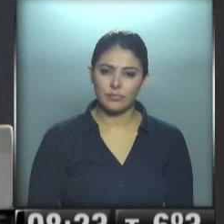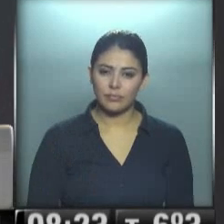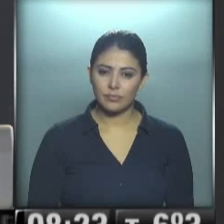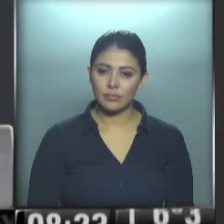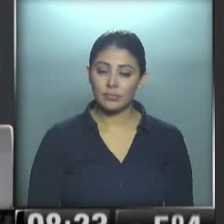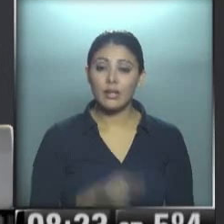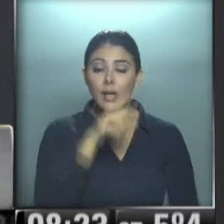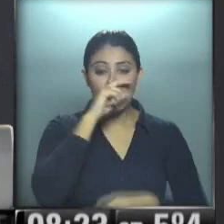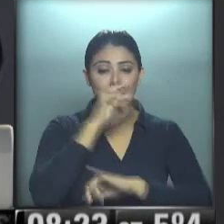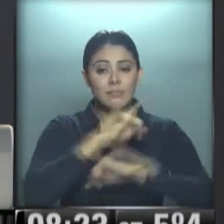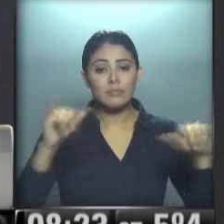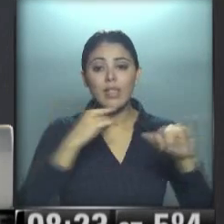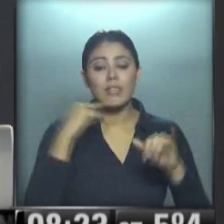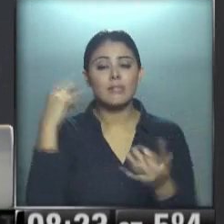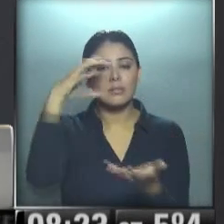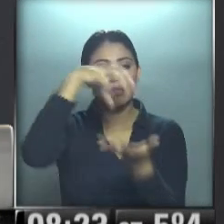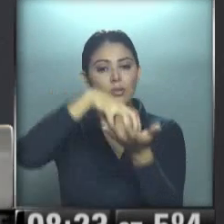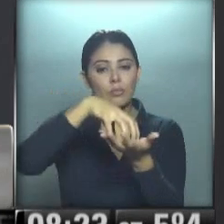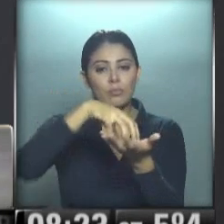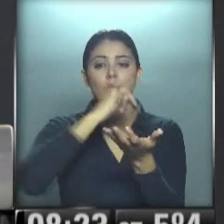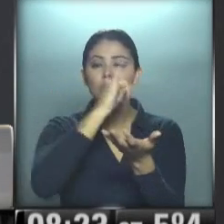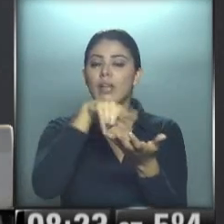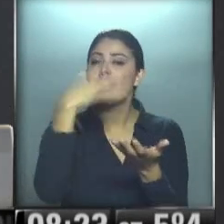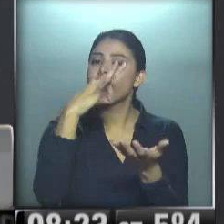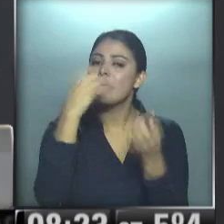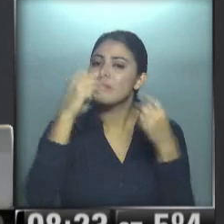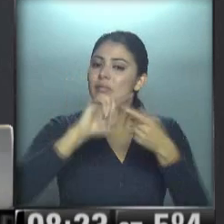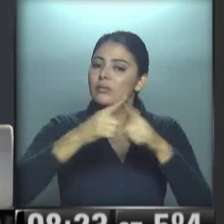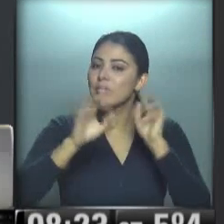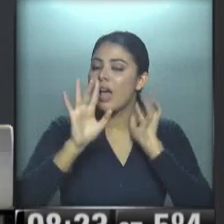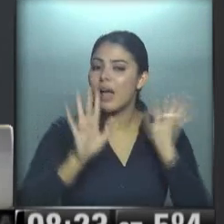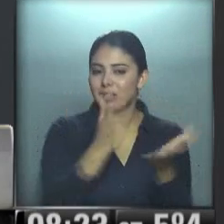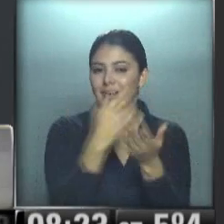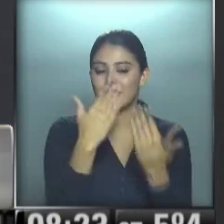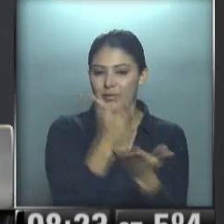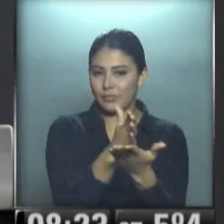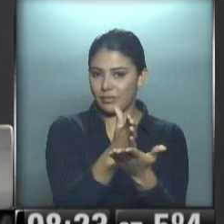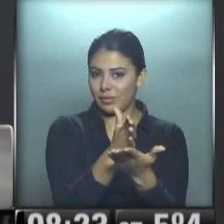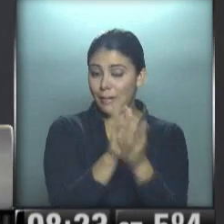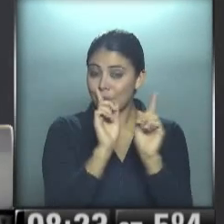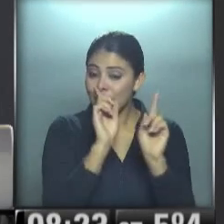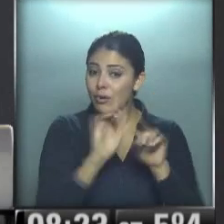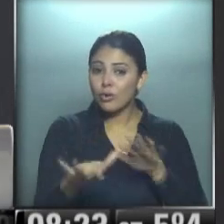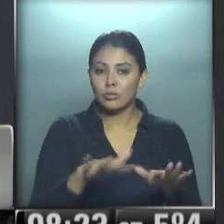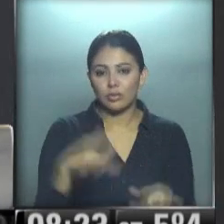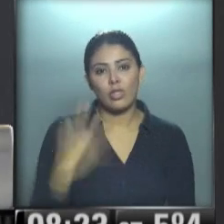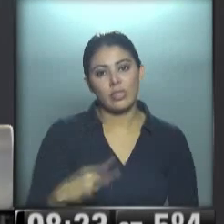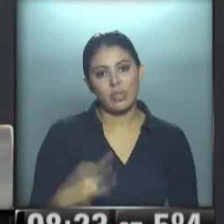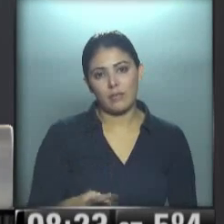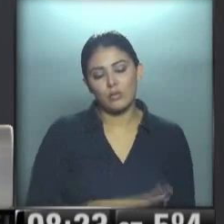transmitió que el special master debería establecer estas condiciones de negociación y en ese contexto debe resolverse